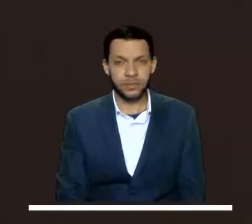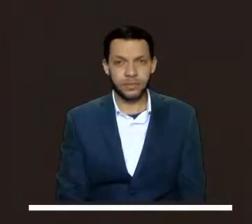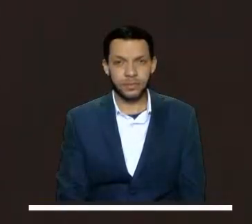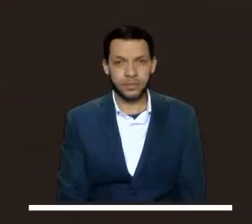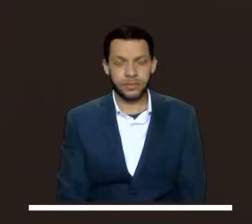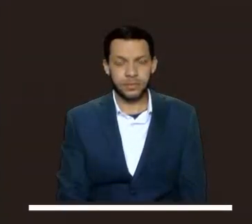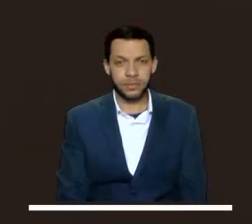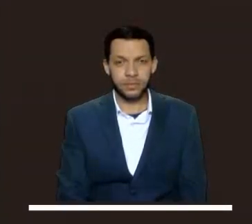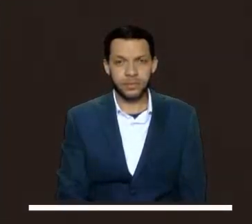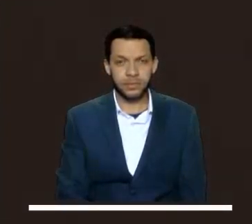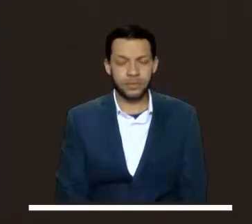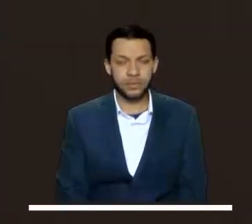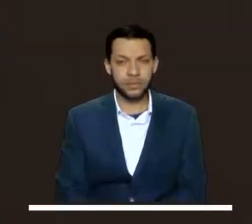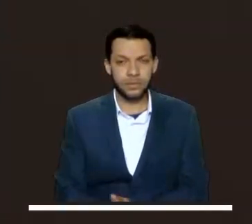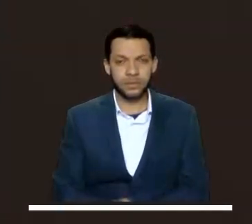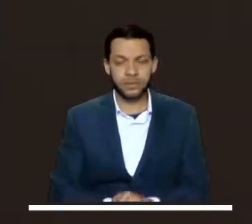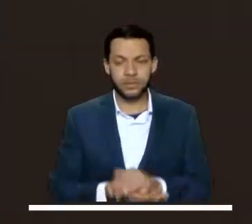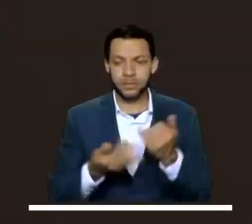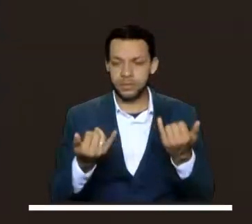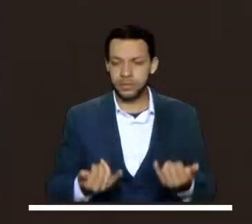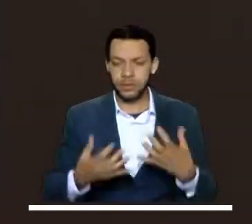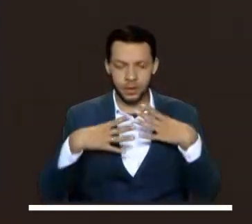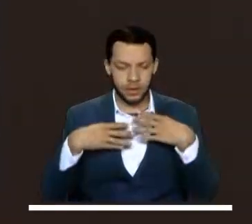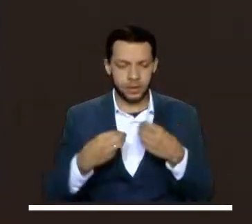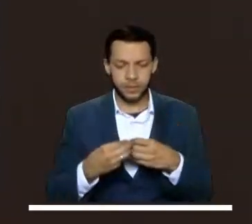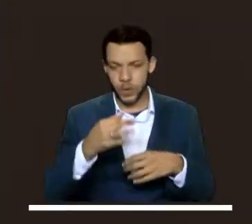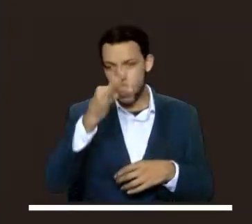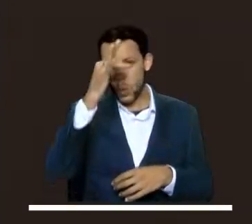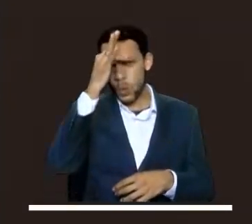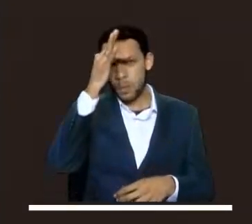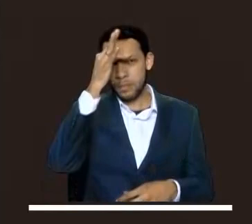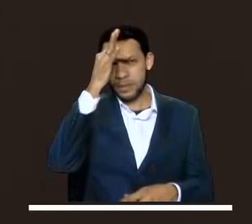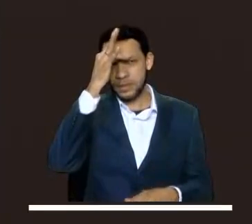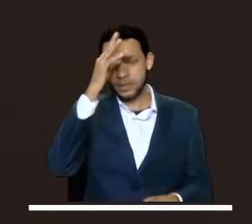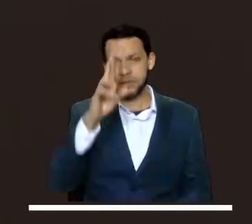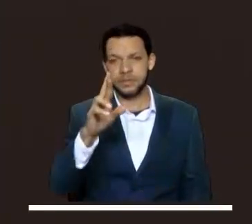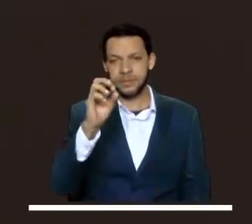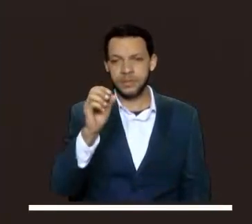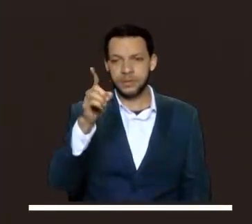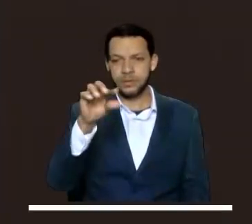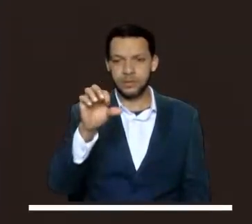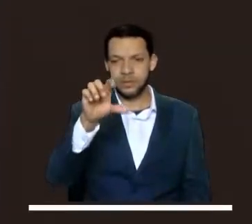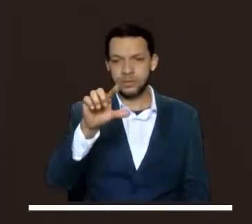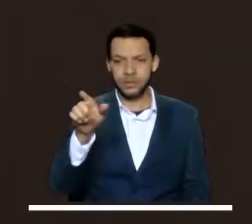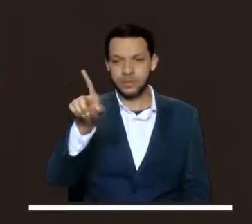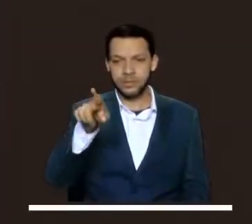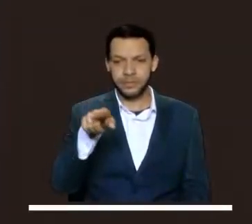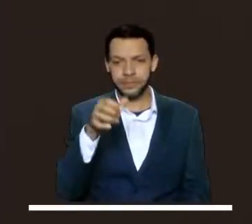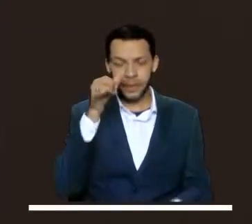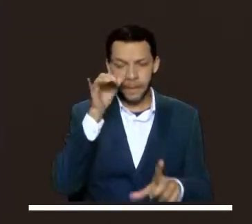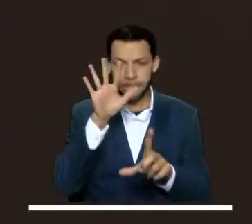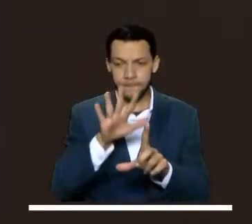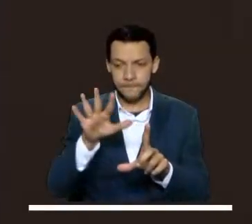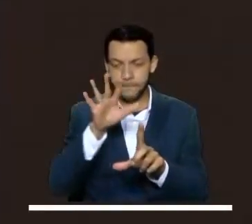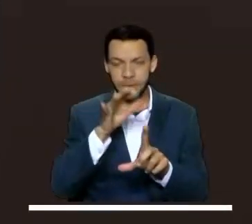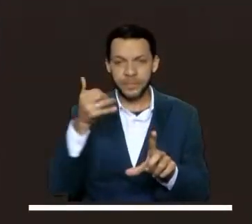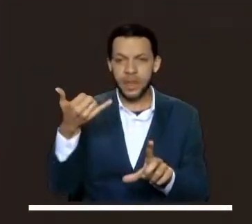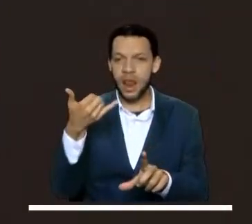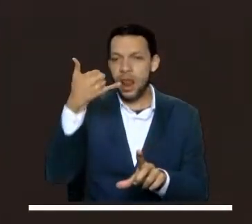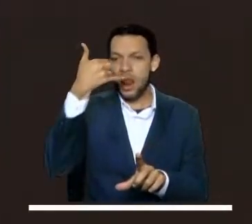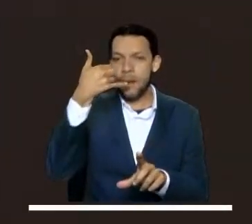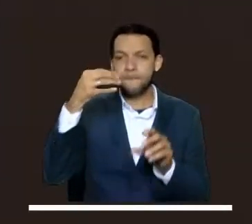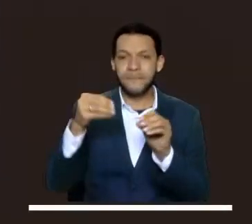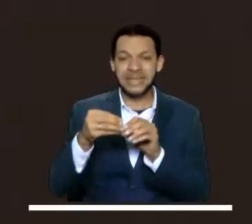Estamos en la clínica Los Rosales grabando esta colonoscopia en el